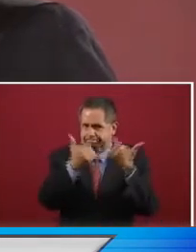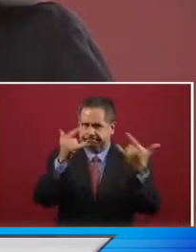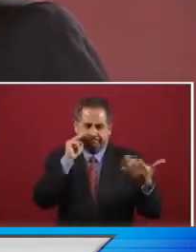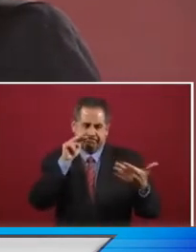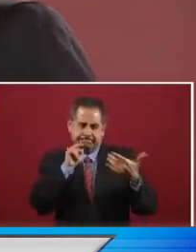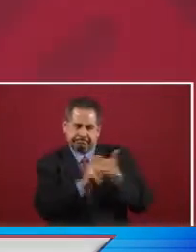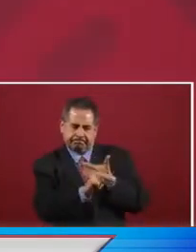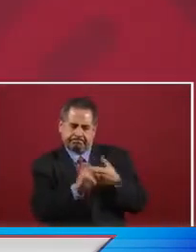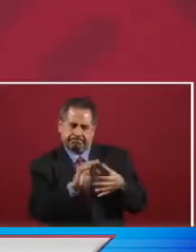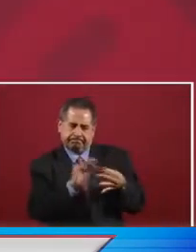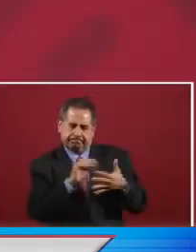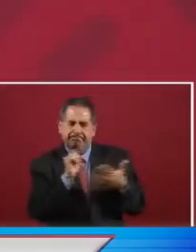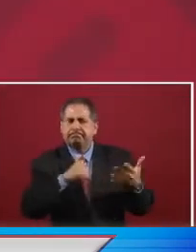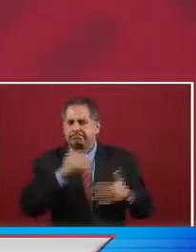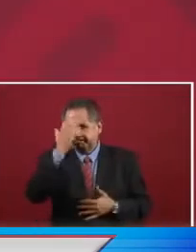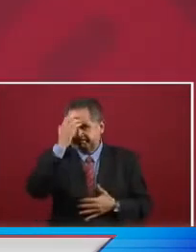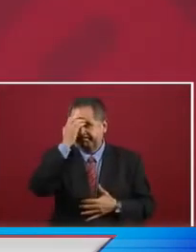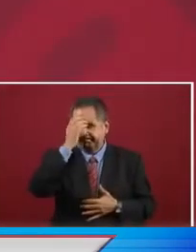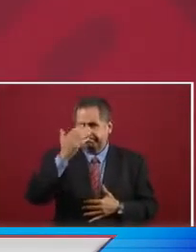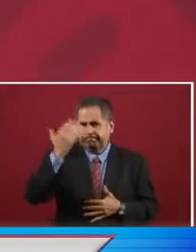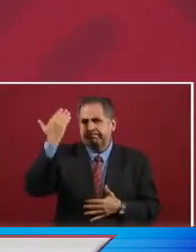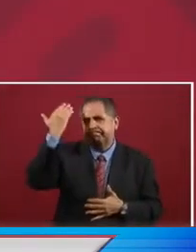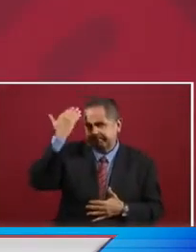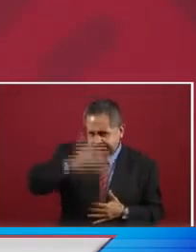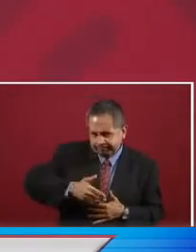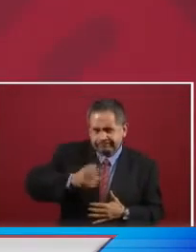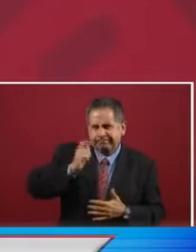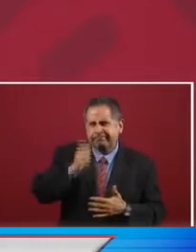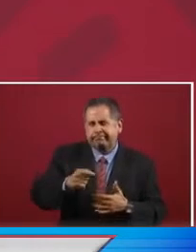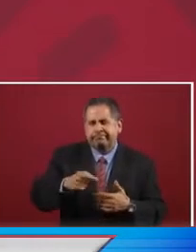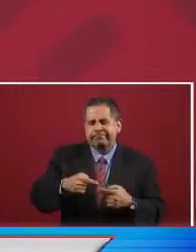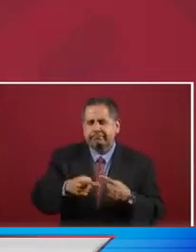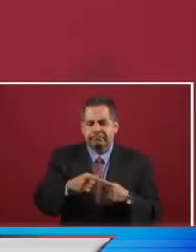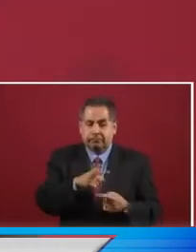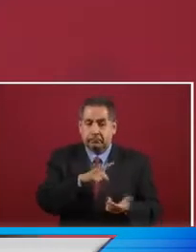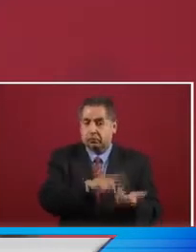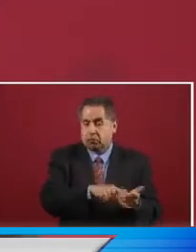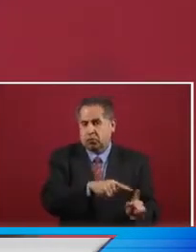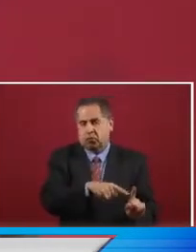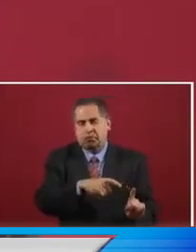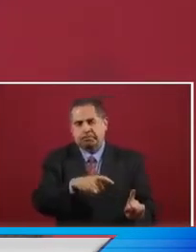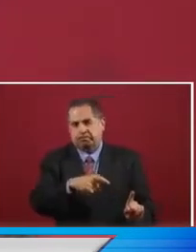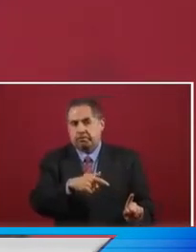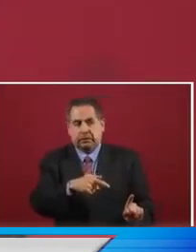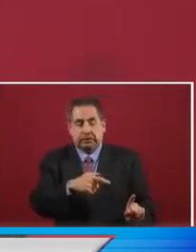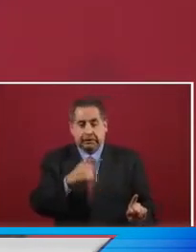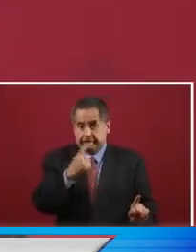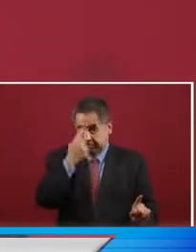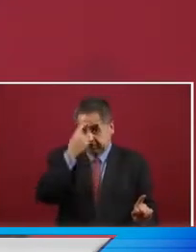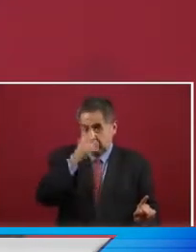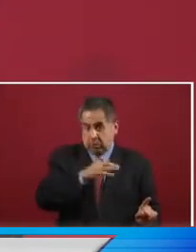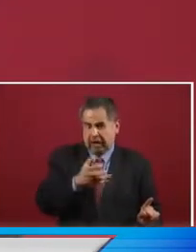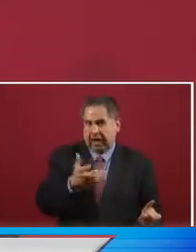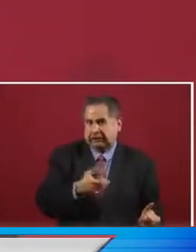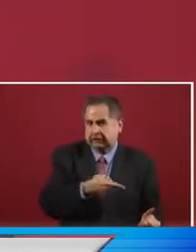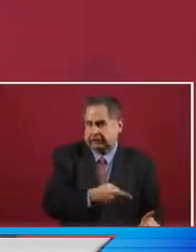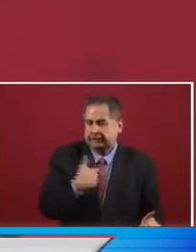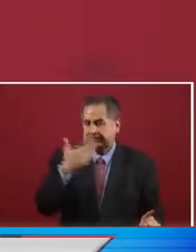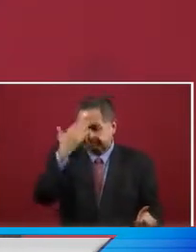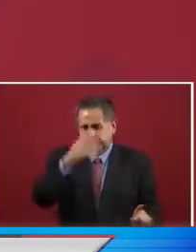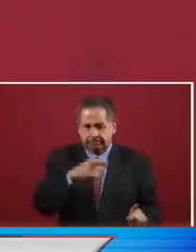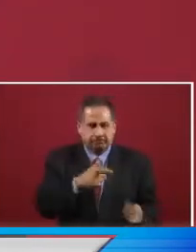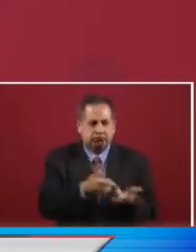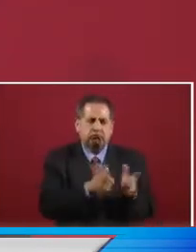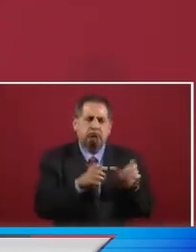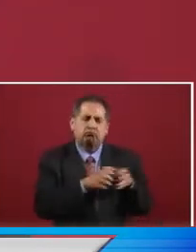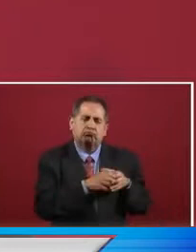para evitar los cambios que actualmente se producen. Sin embargo, no hay riesgos importantes, solo críticas que no encuentran eco en la población. Es normal